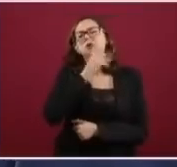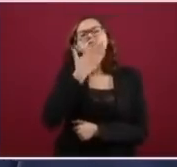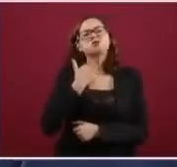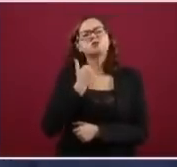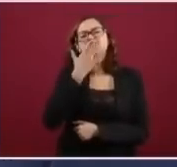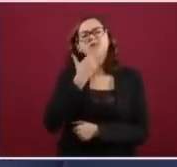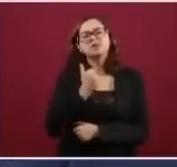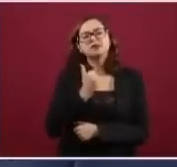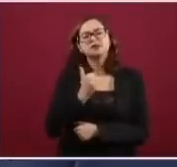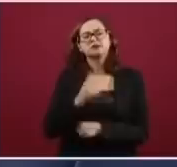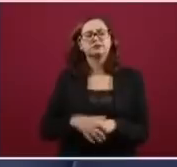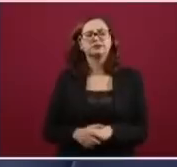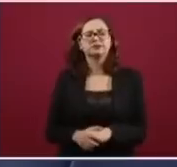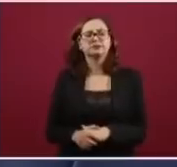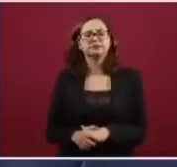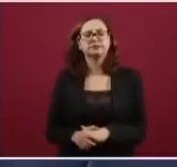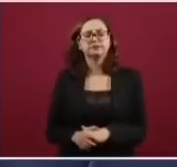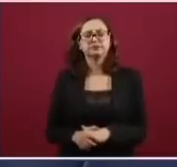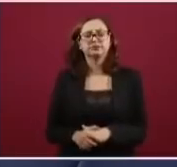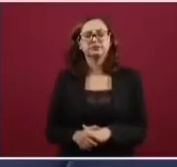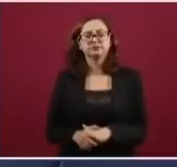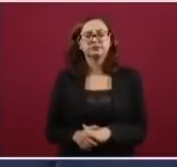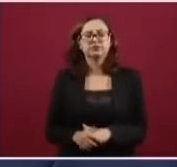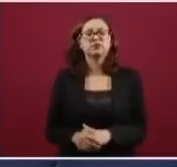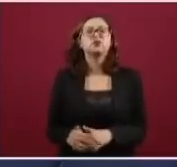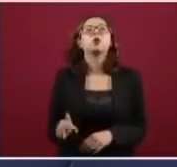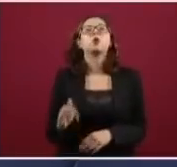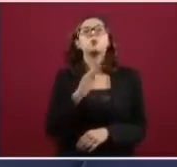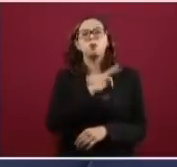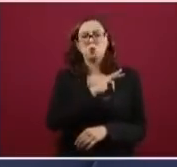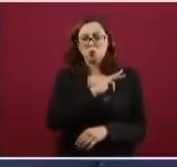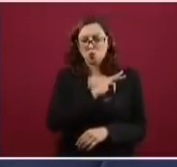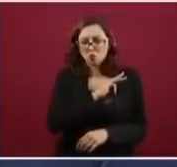y esto nos permite